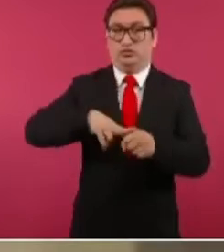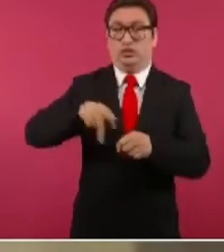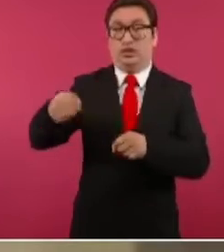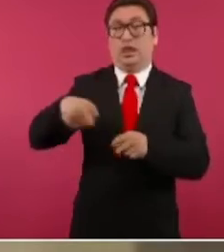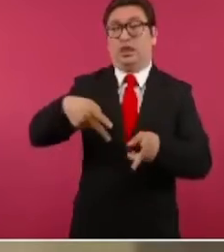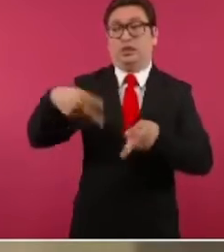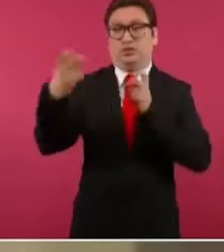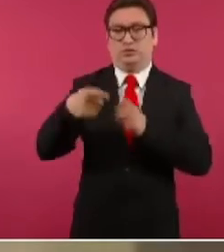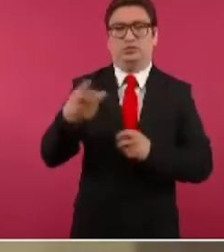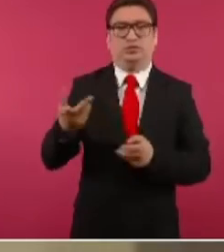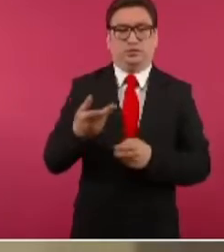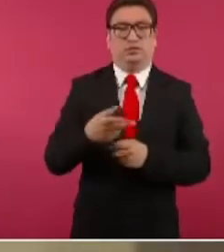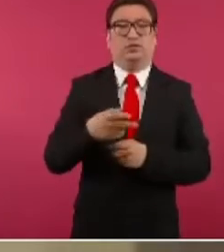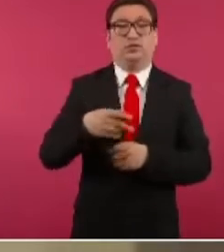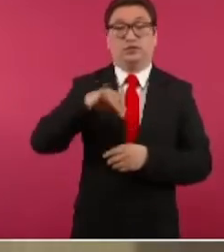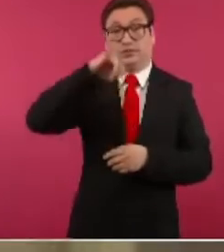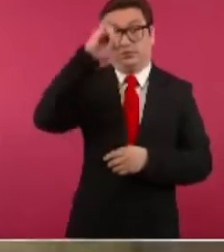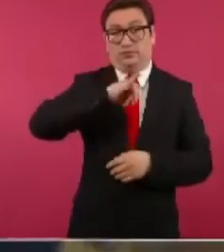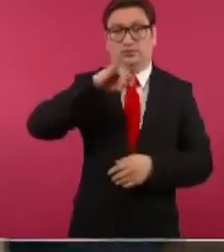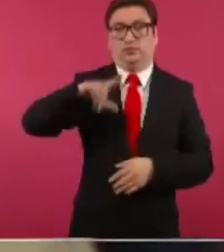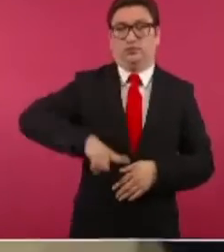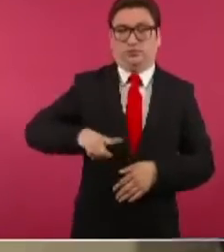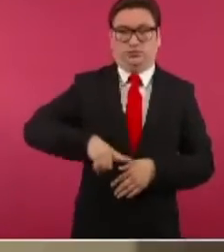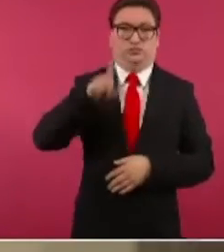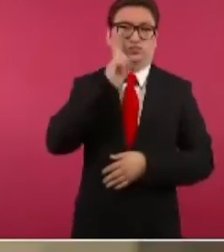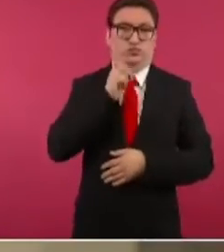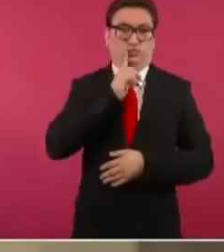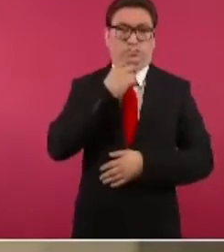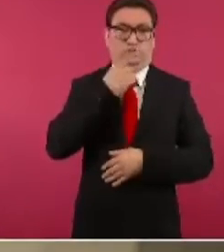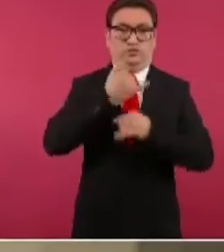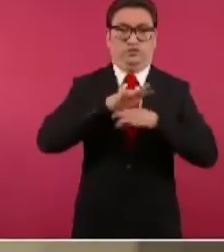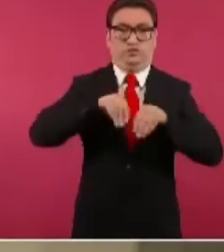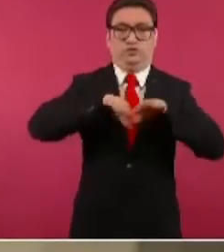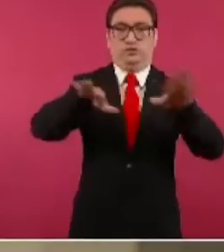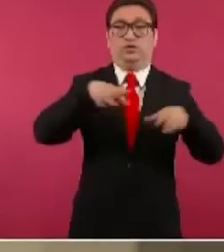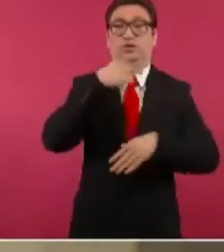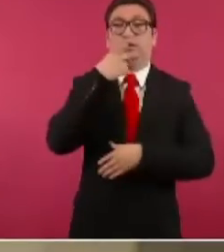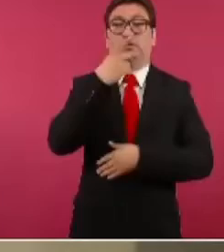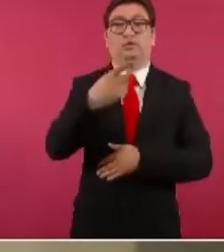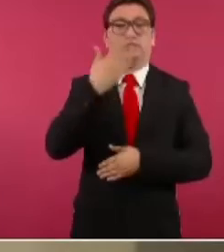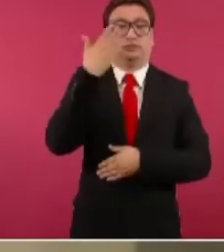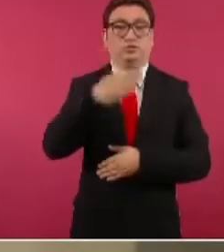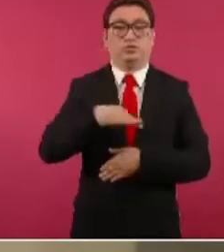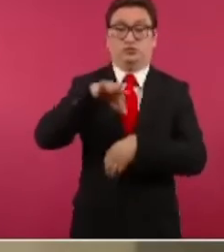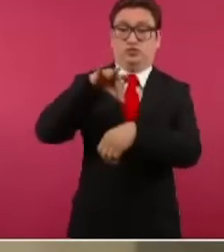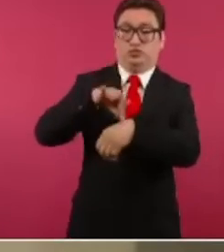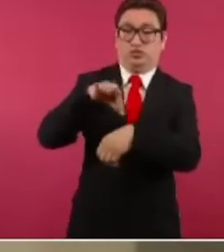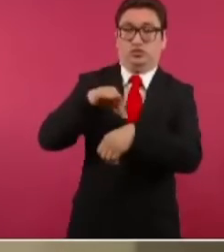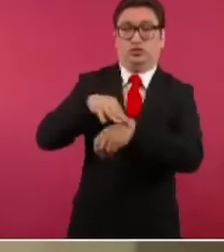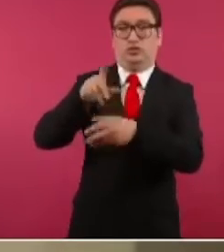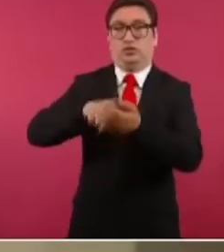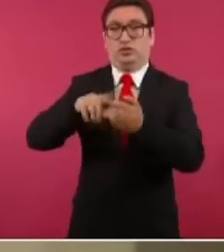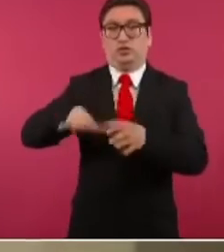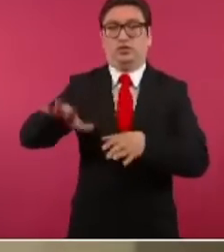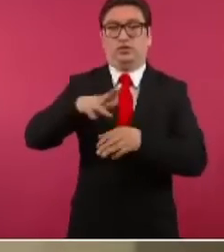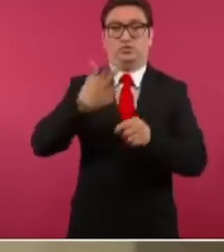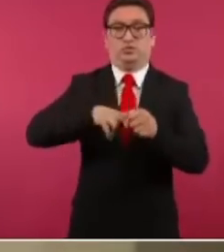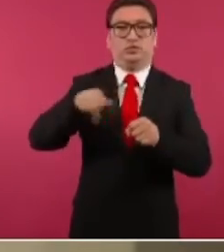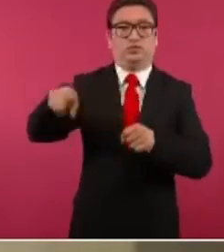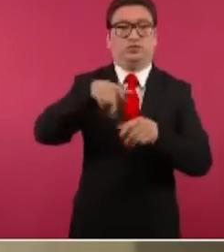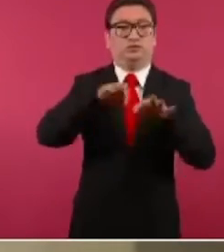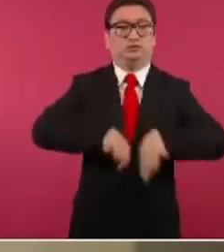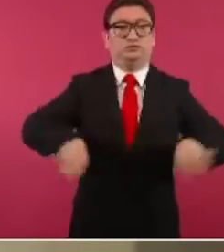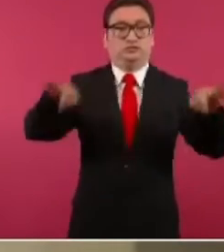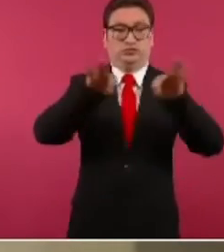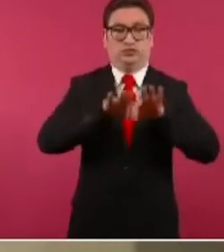Presidente, la jefa de gobierno en uno de sus informes de gobierno mencionó la importancia de los médicos internos y residentes en los hospitales, que